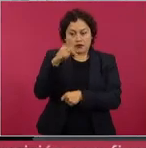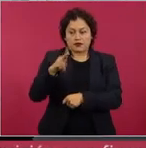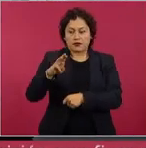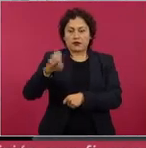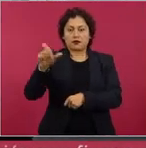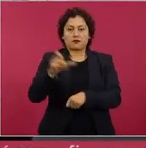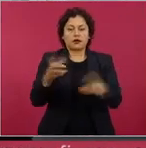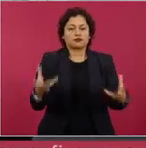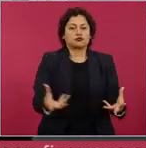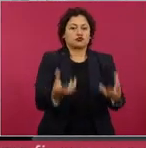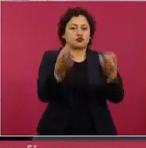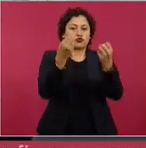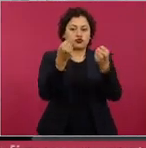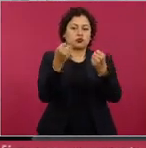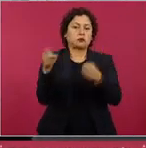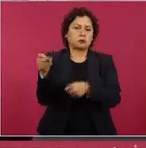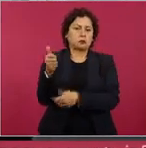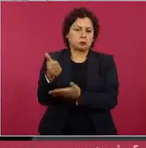Y